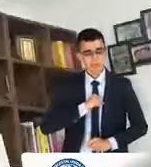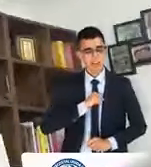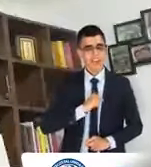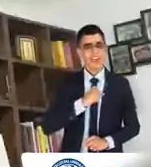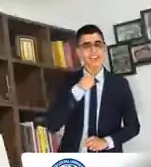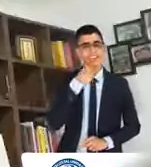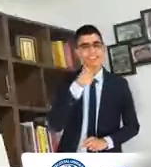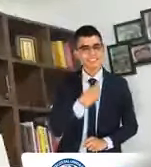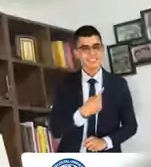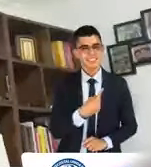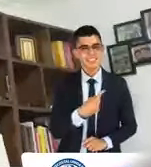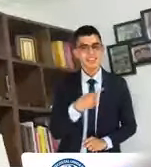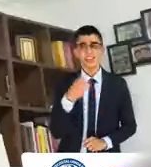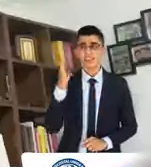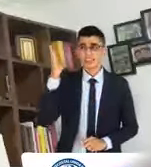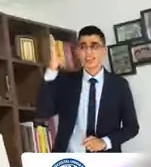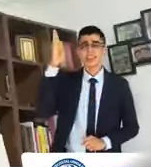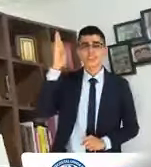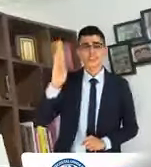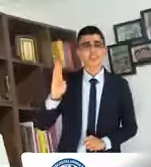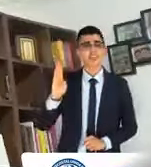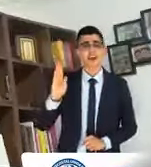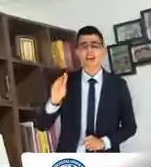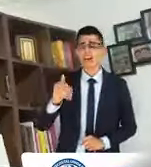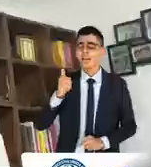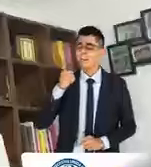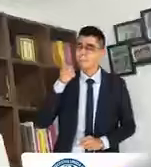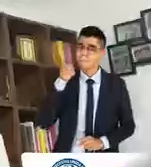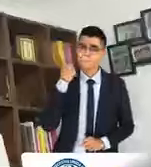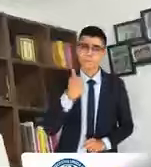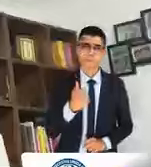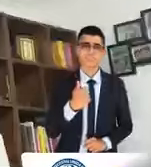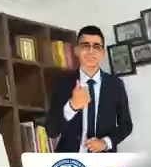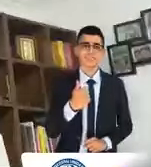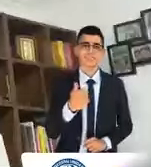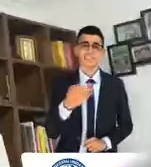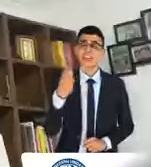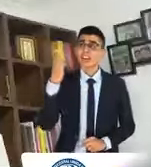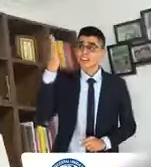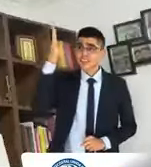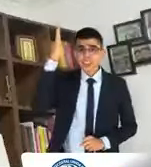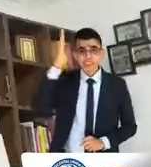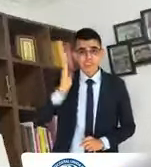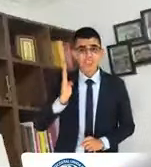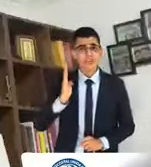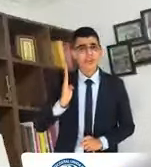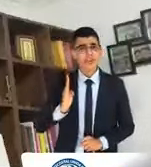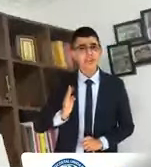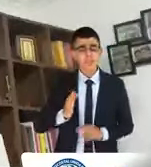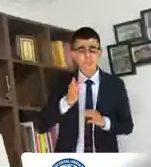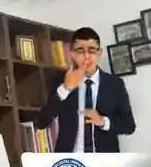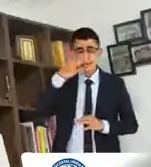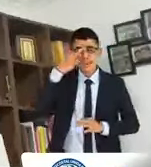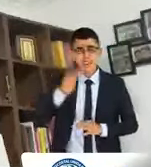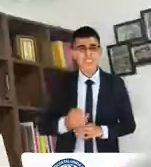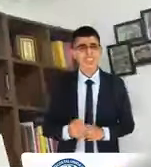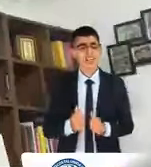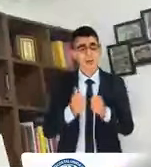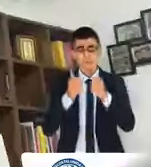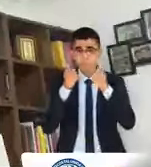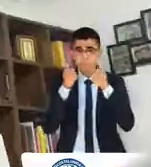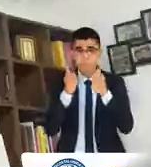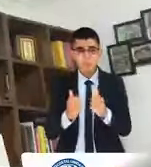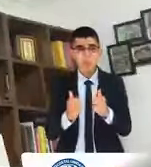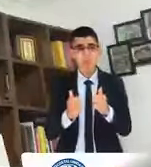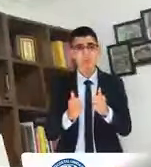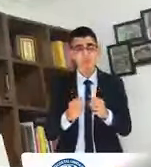Dios ha sido bueno. Dios ha sido muy, muy